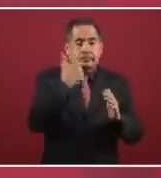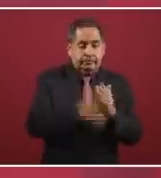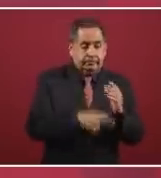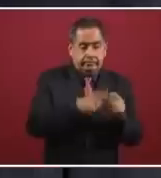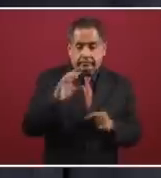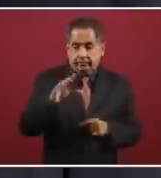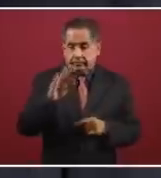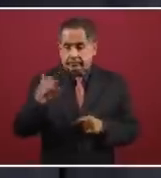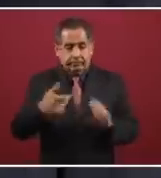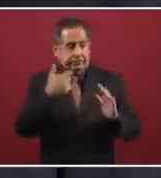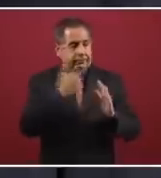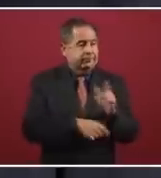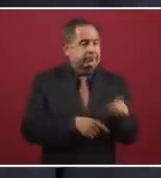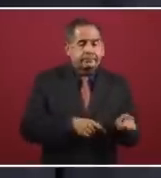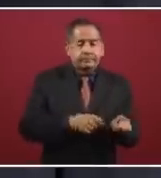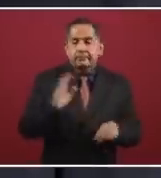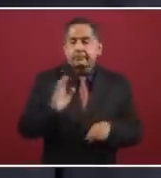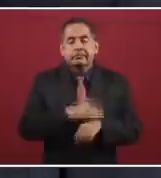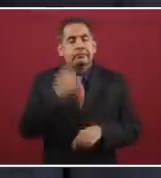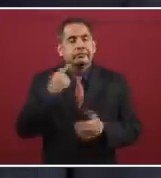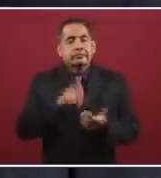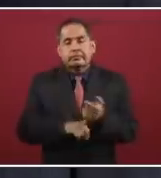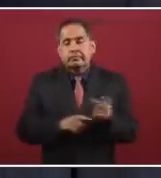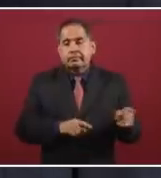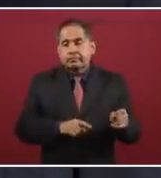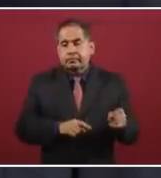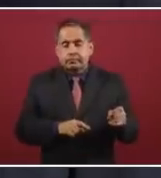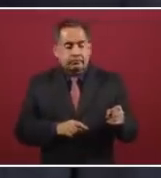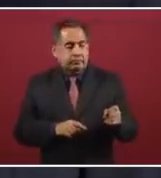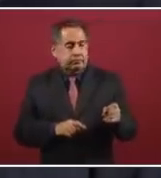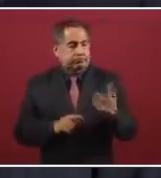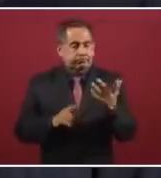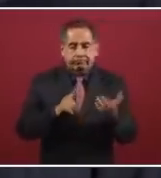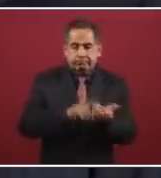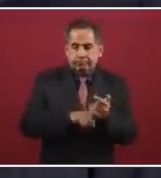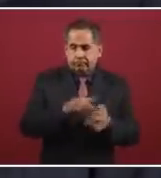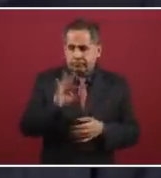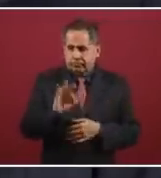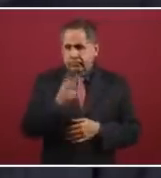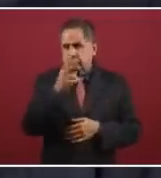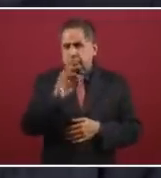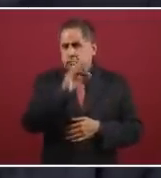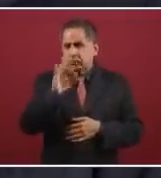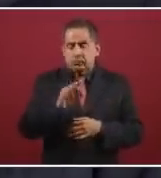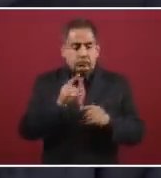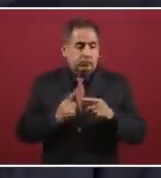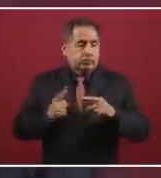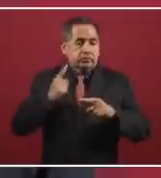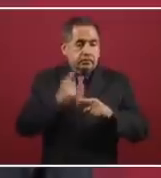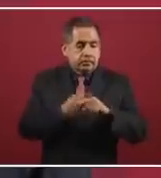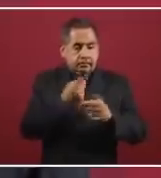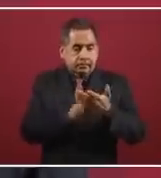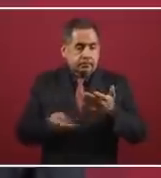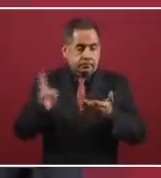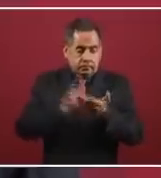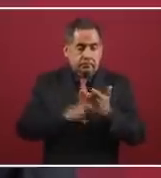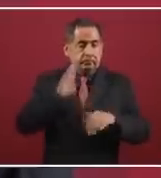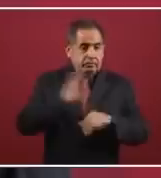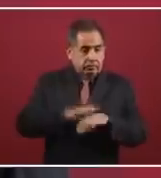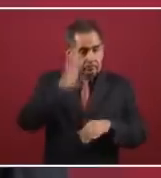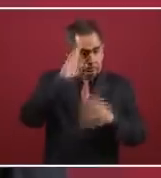CFE fue porque fue una venta marginal, porque tiene 42% más compresión, duplica la